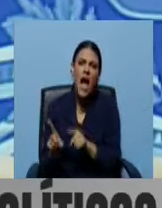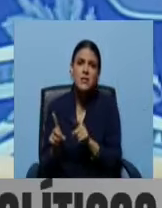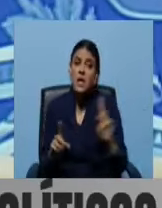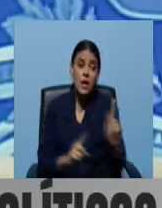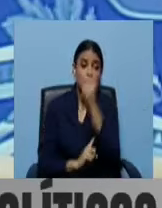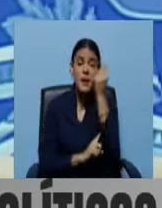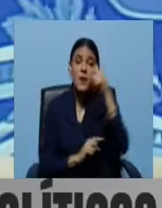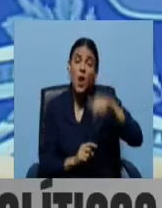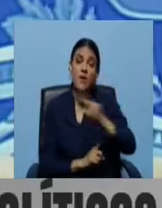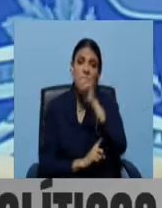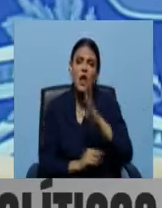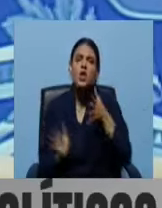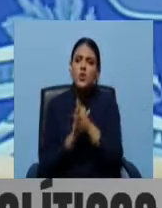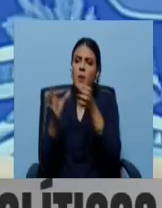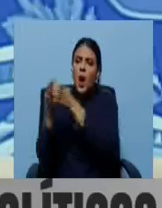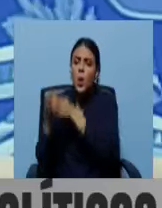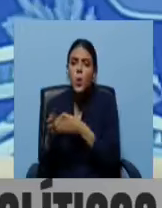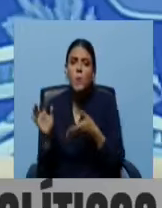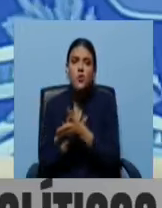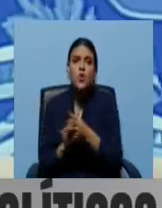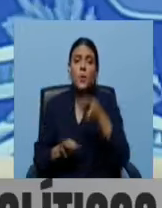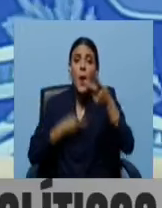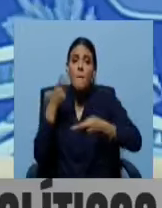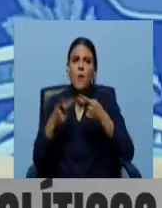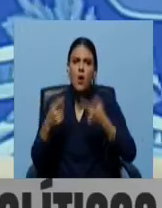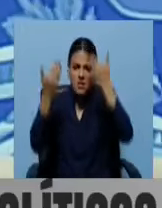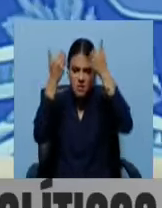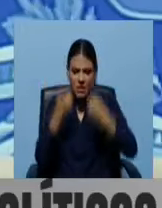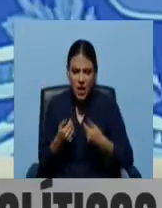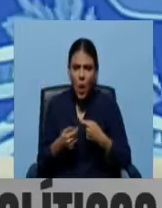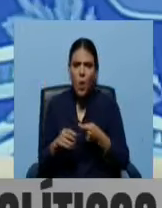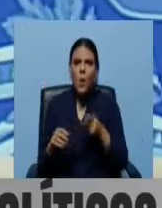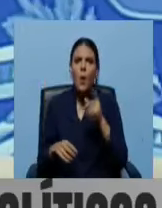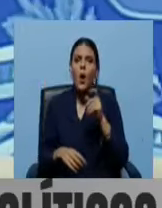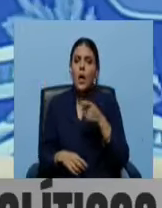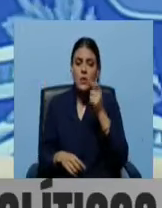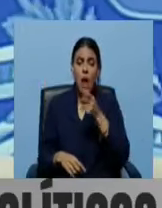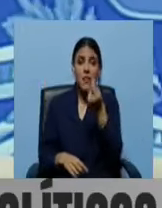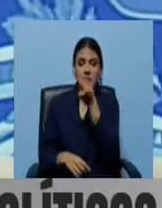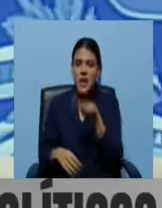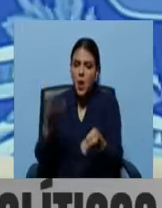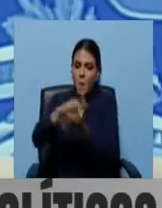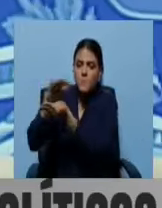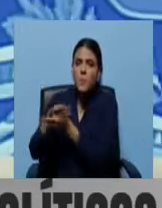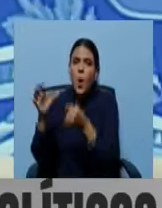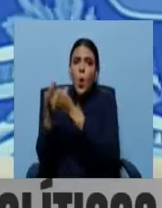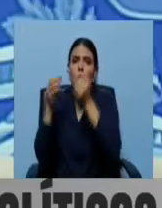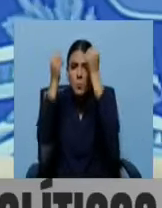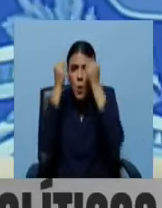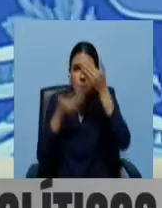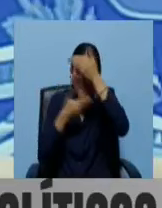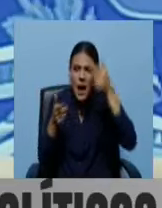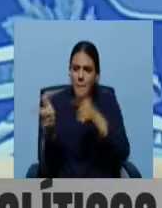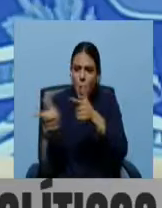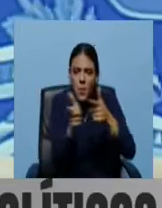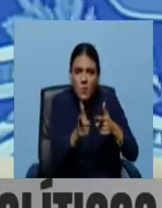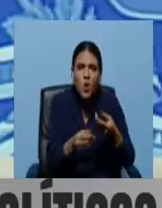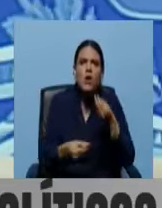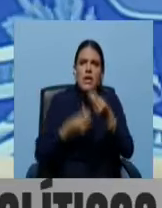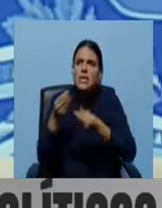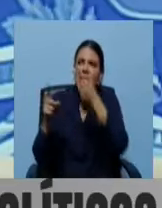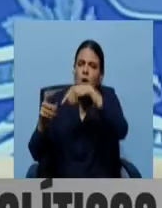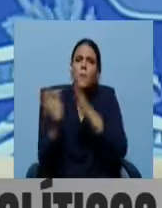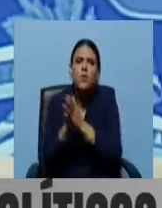un determinado factor político, una determinada persona, contrate a un grupo mercenario y establezca hasta un baremo. Imagínense el